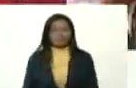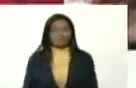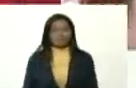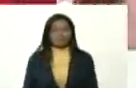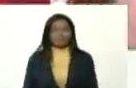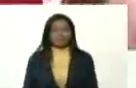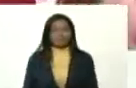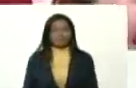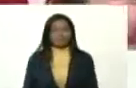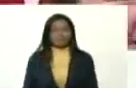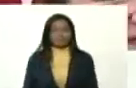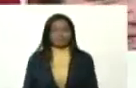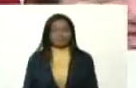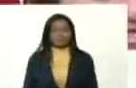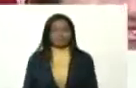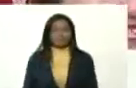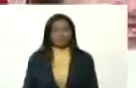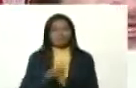Bueno, fíjense ustedes.